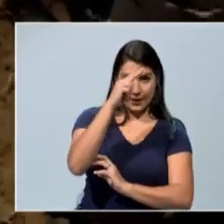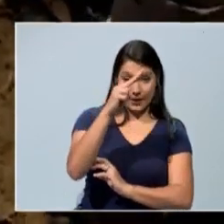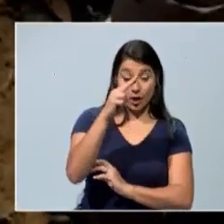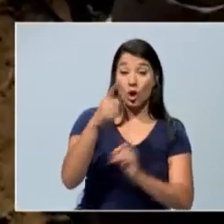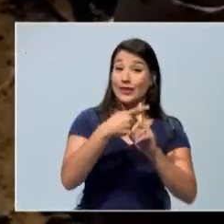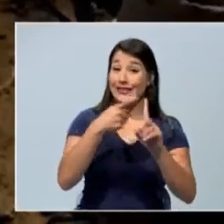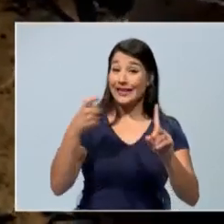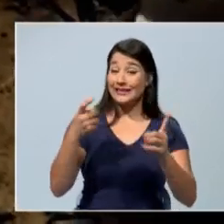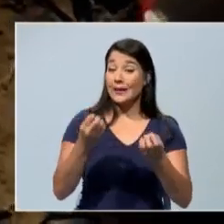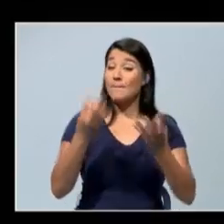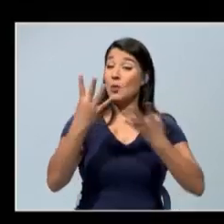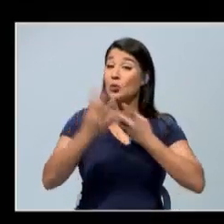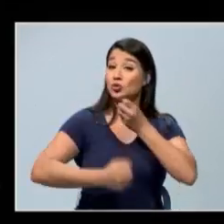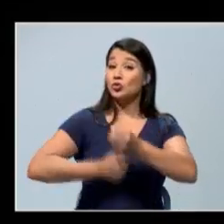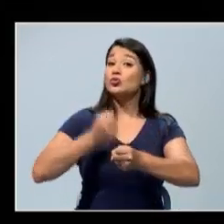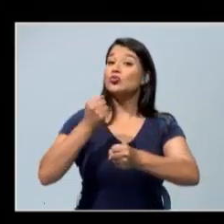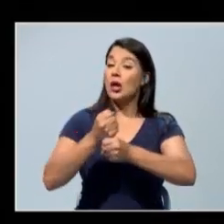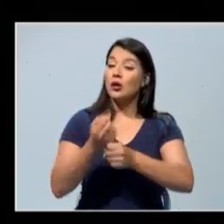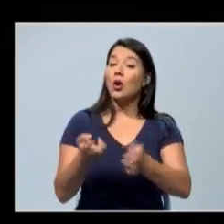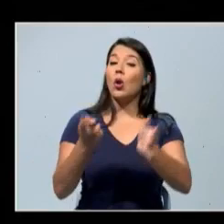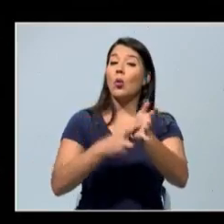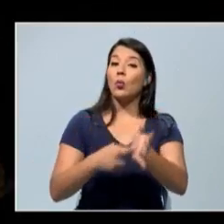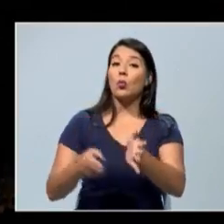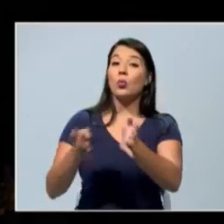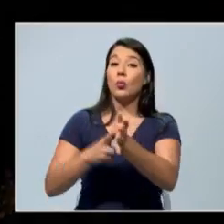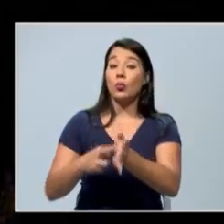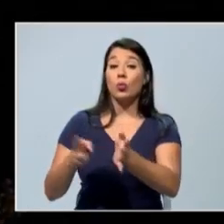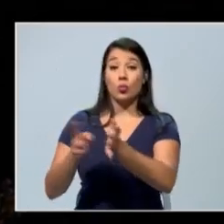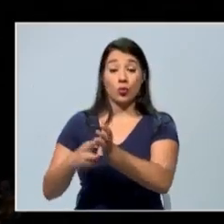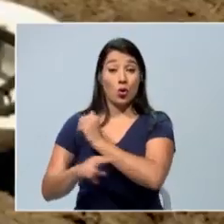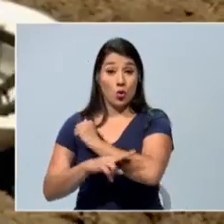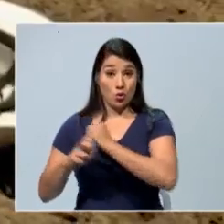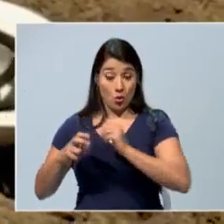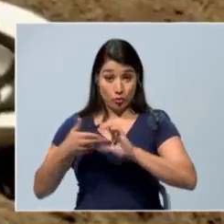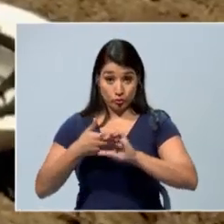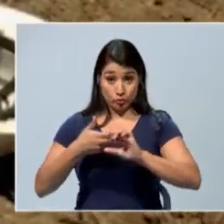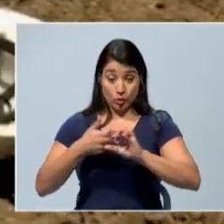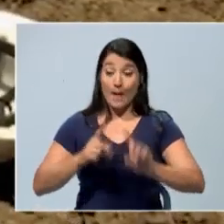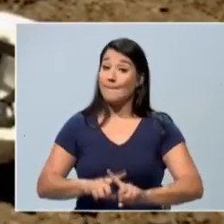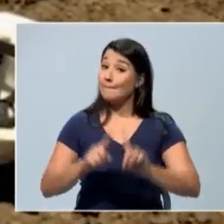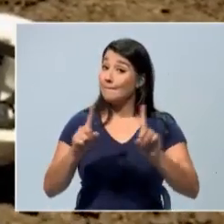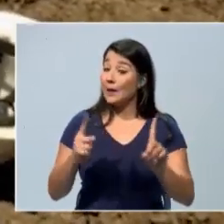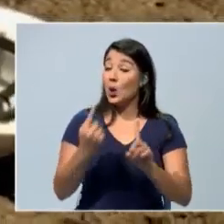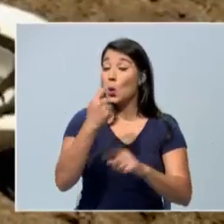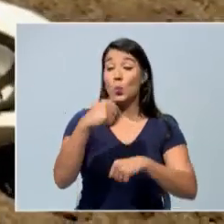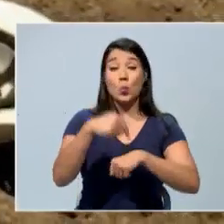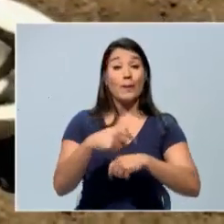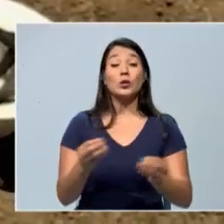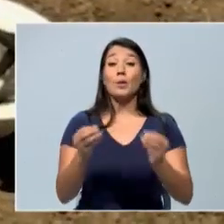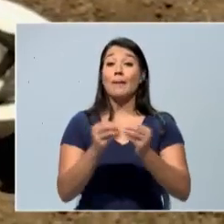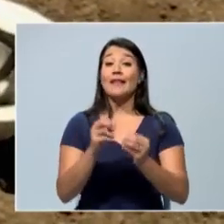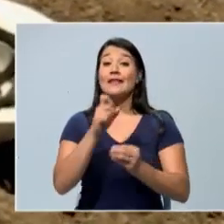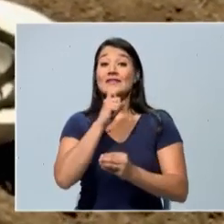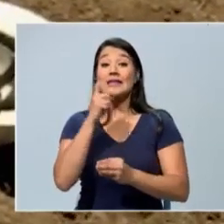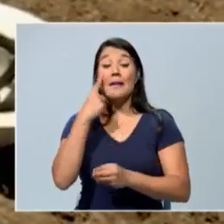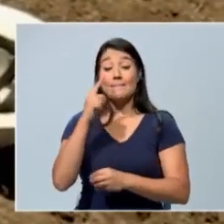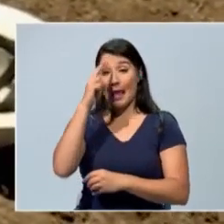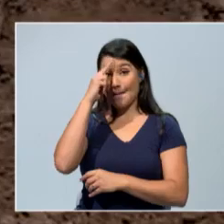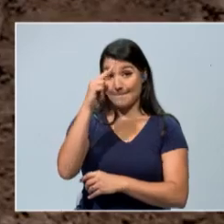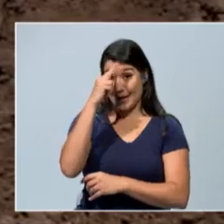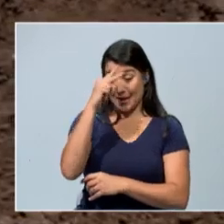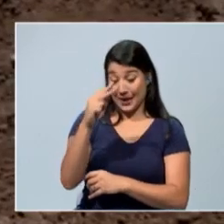desde hace años se viene repitiendo el robo de combustible en poliductos. Sin embargo, uno de los momentos más difíciles para ese país con